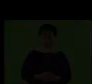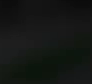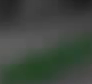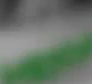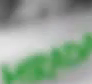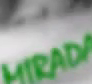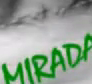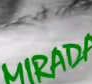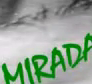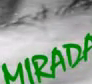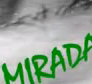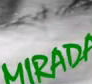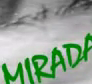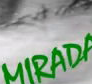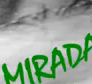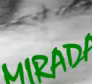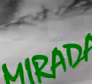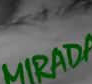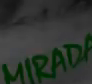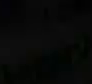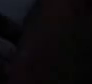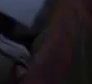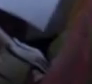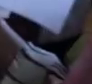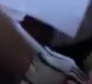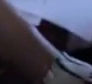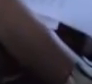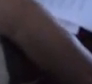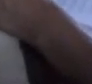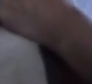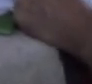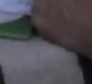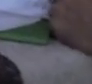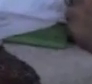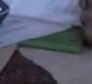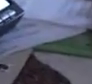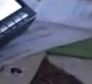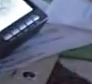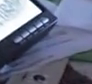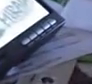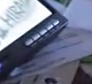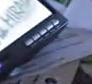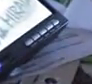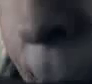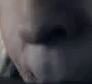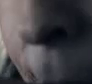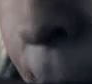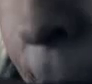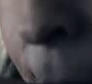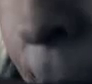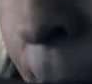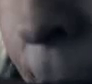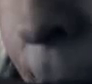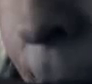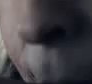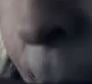Aunque las puertas se cierren, aunque no me sienta bien,